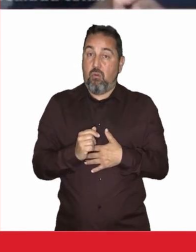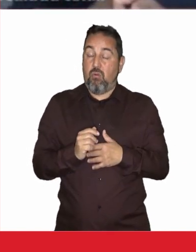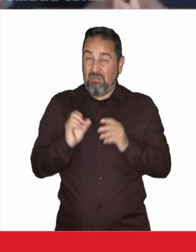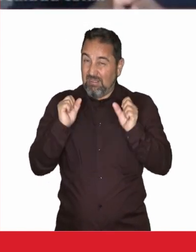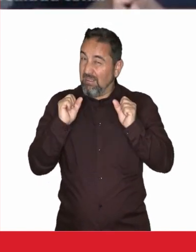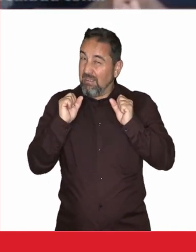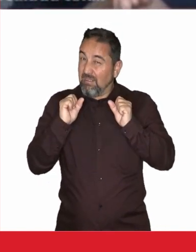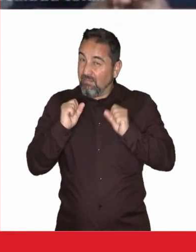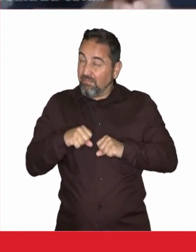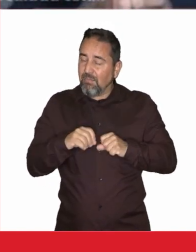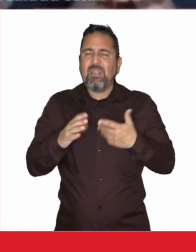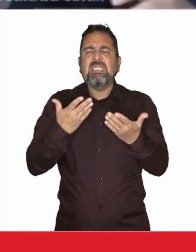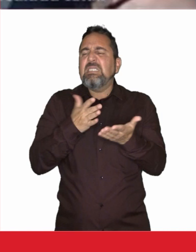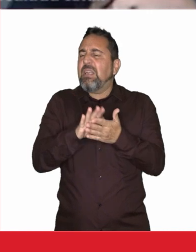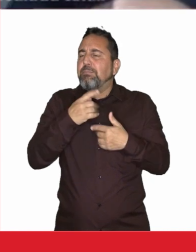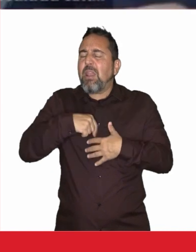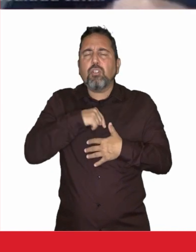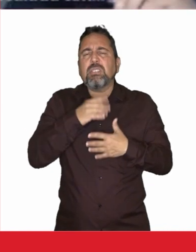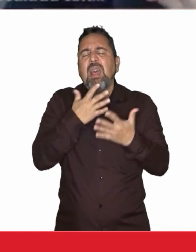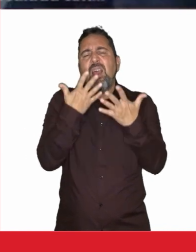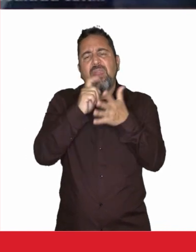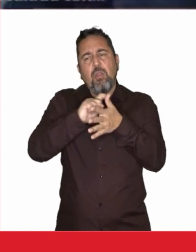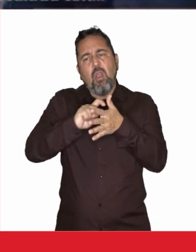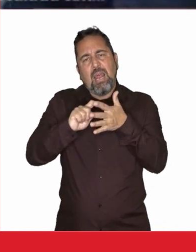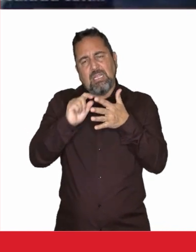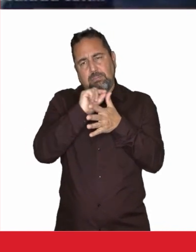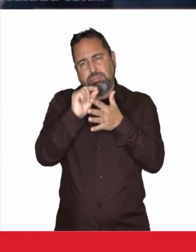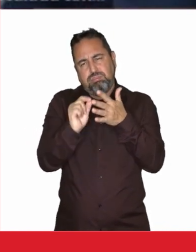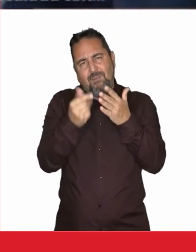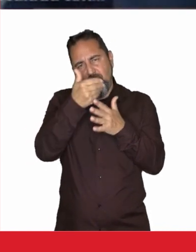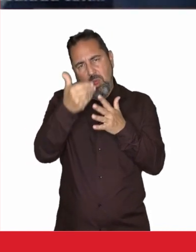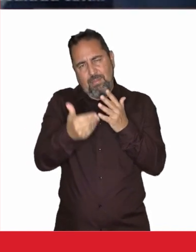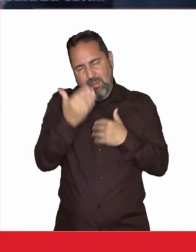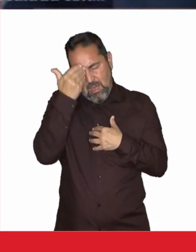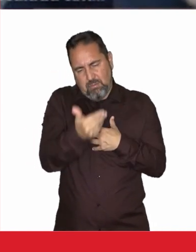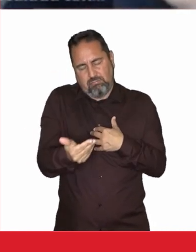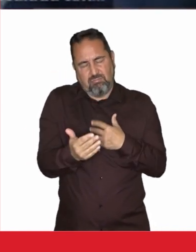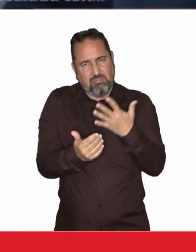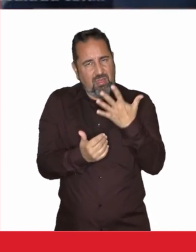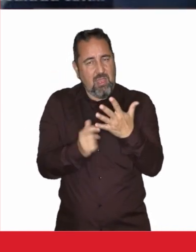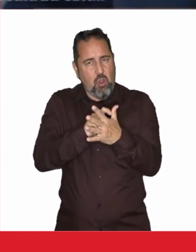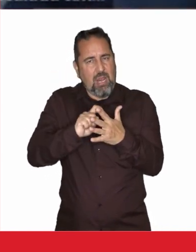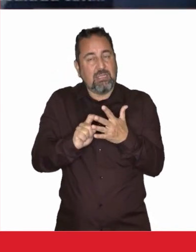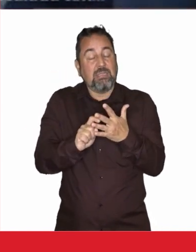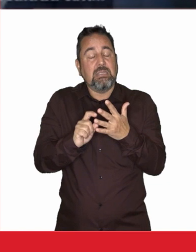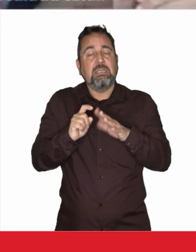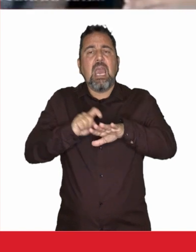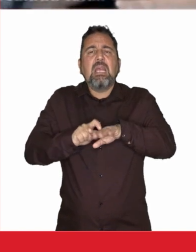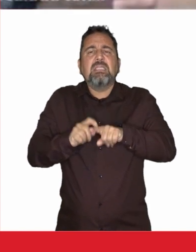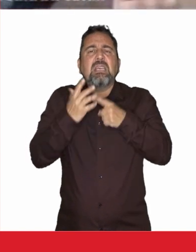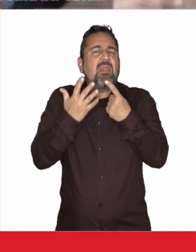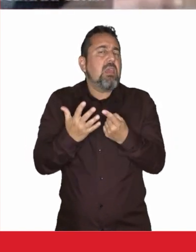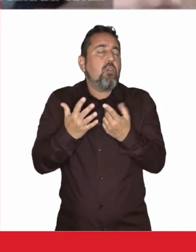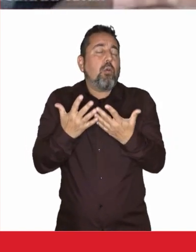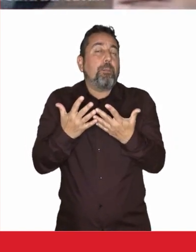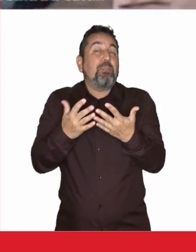valor. ¿Sí? Para nosotros estas son como las cinco características fundamentales. Entonces, os